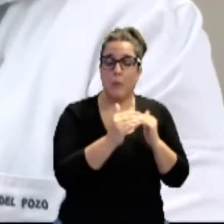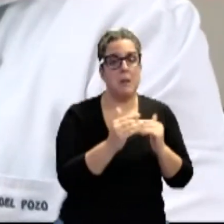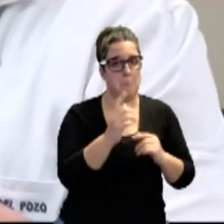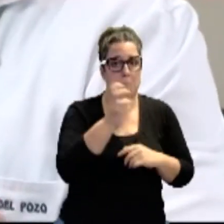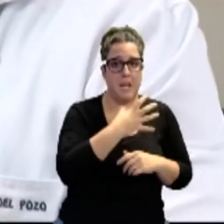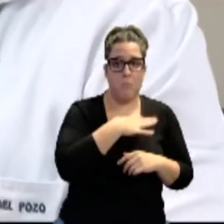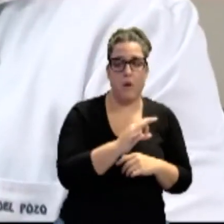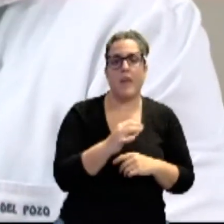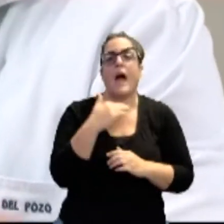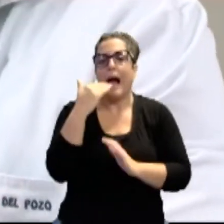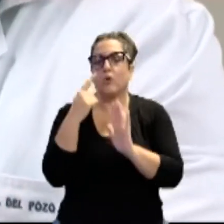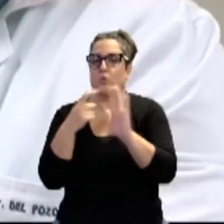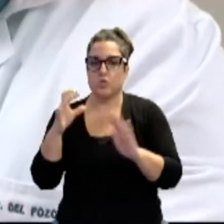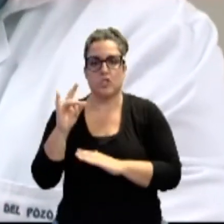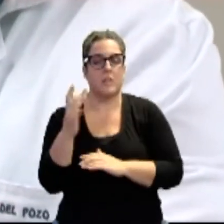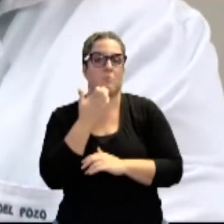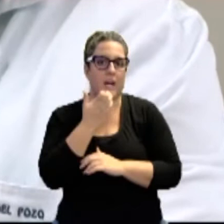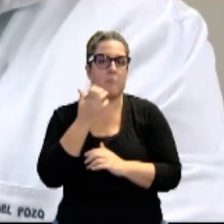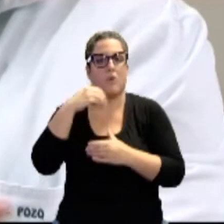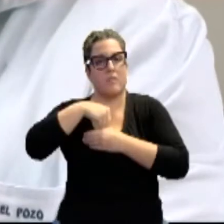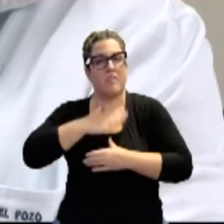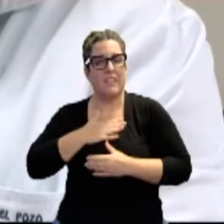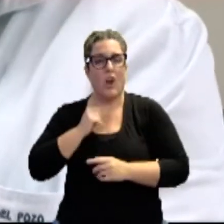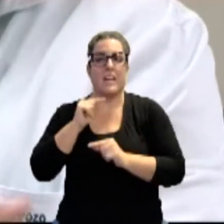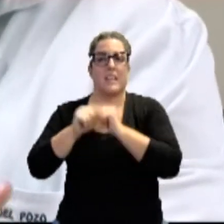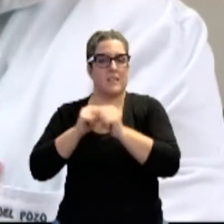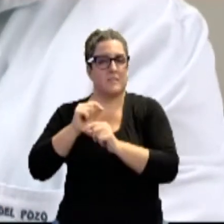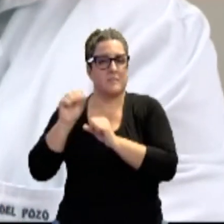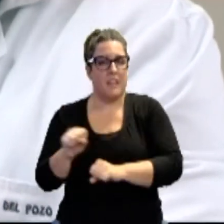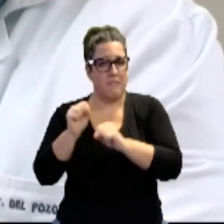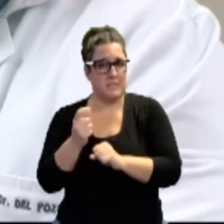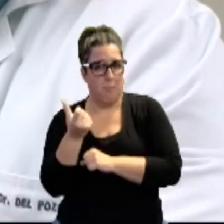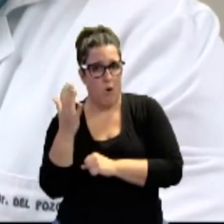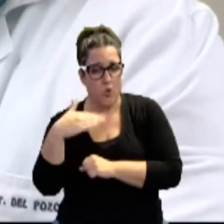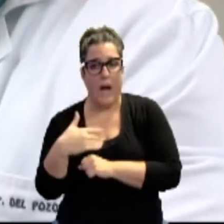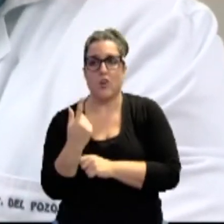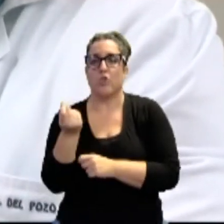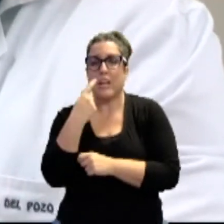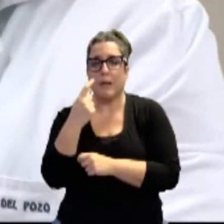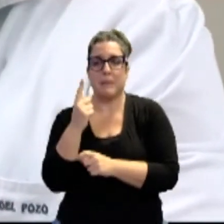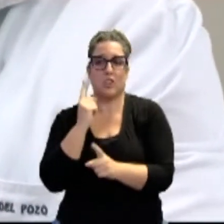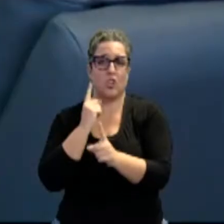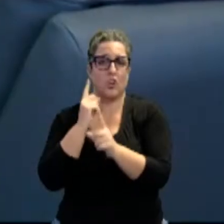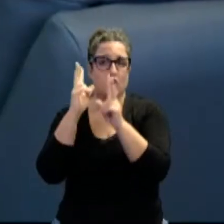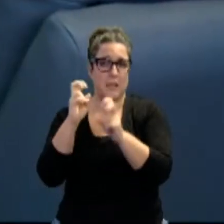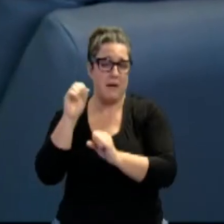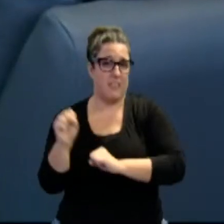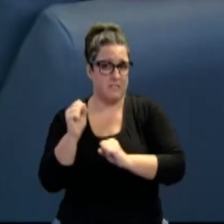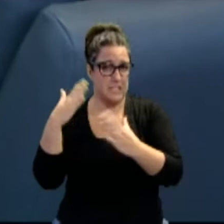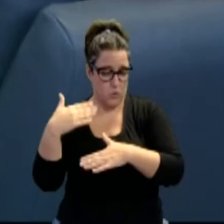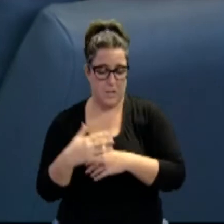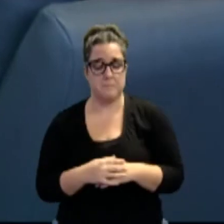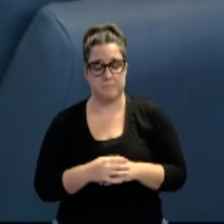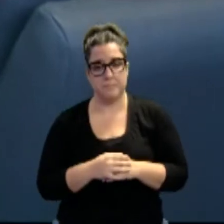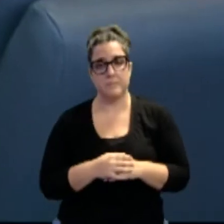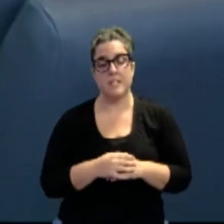Hay unos ciertos criterios de exclusión, y es que, por ejemplo, el paciente esté inmunosuprimido o esté tomando algún tipo de tratamiento inmunosupresor. Es la primera vez